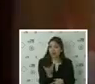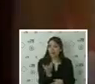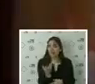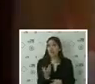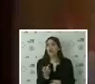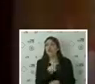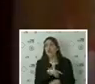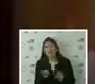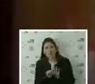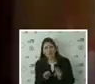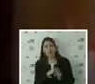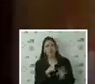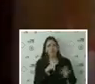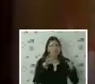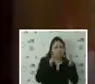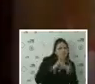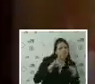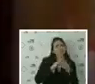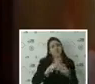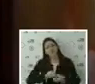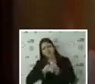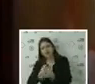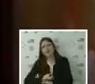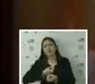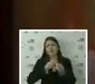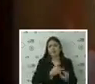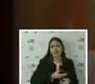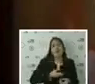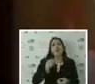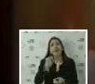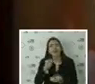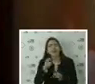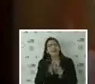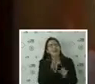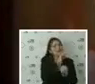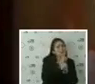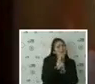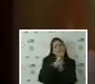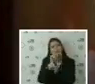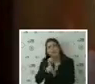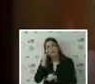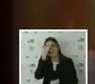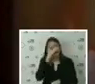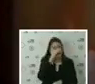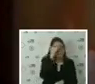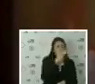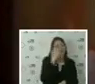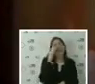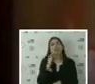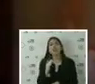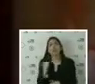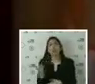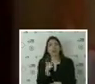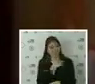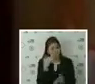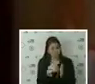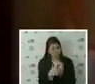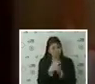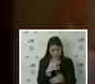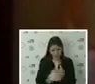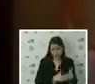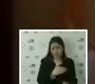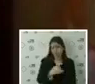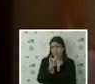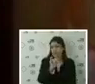alzar la voz, tener participaciones en estos espacios, investigar, informarnos y conocer. Hay mucho que avanzar, pero creo que en